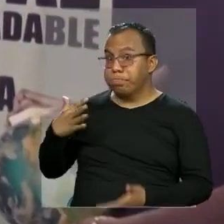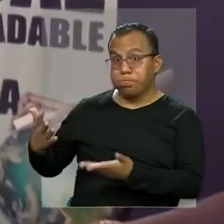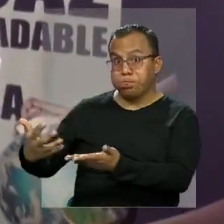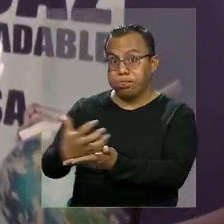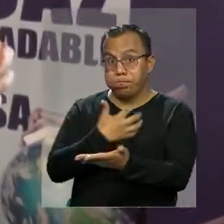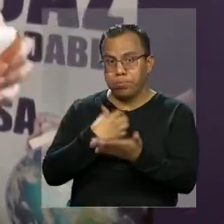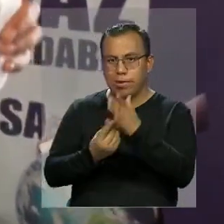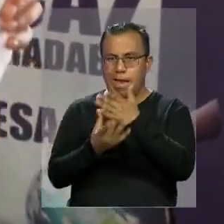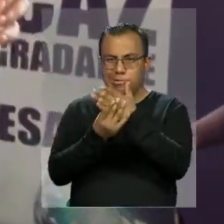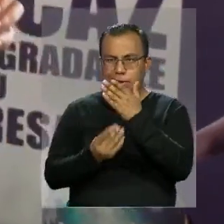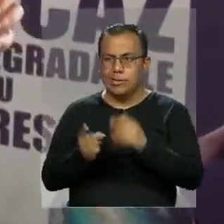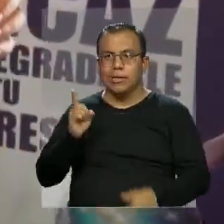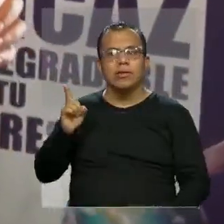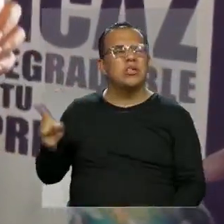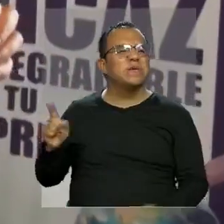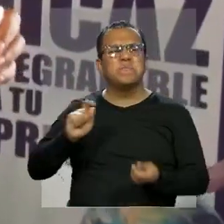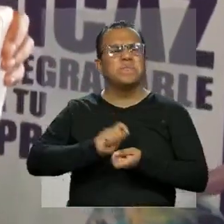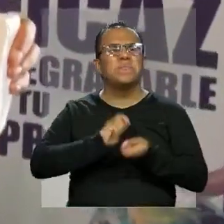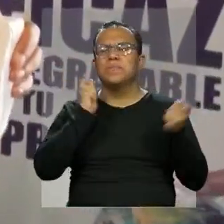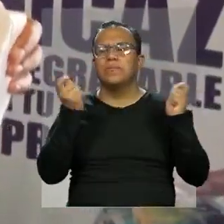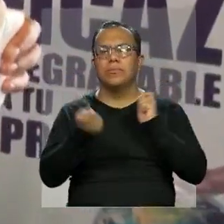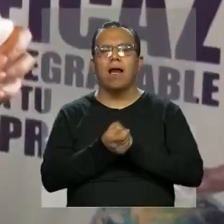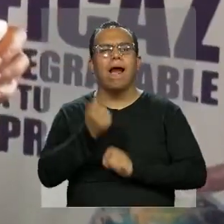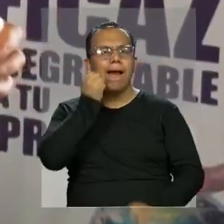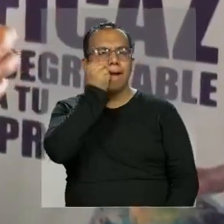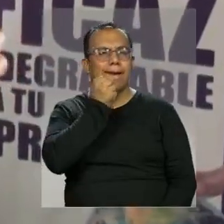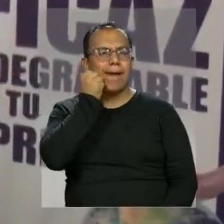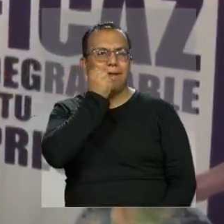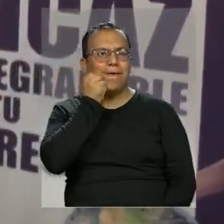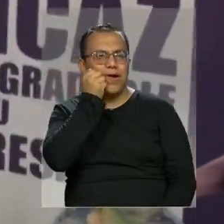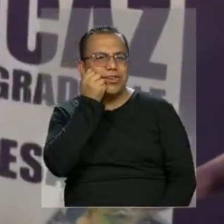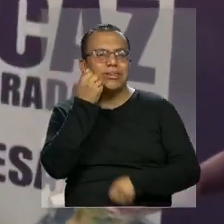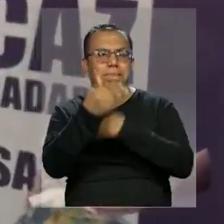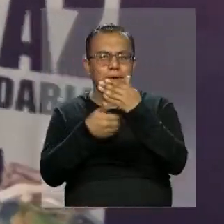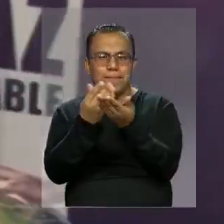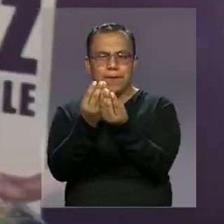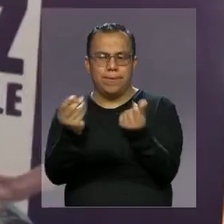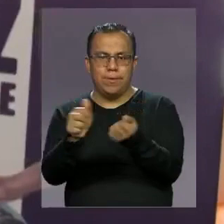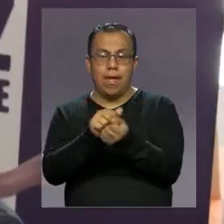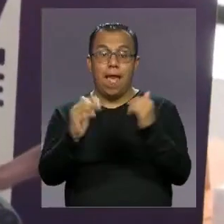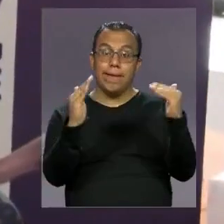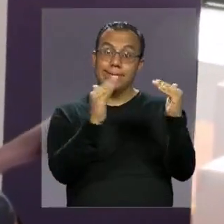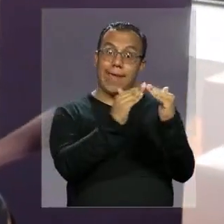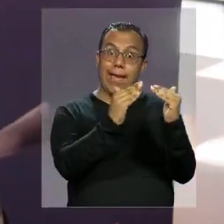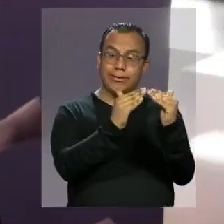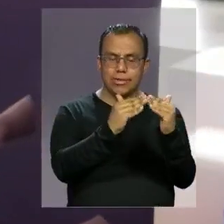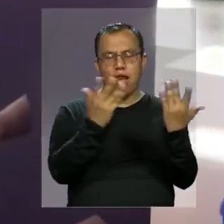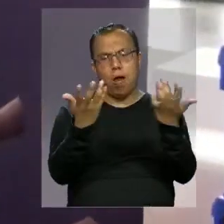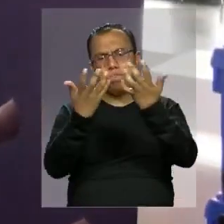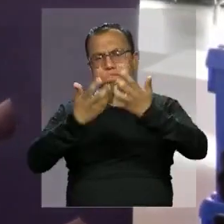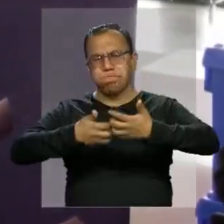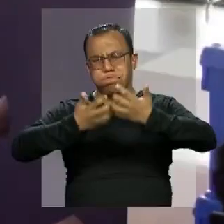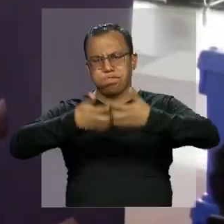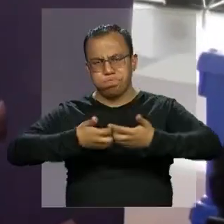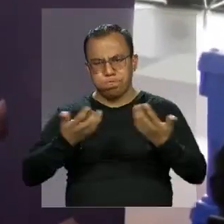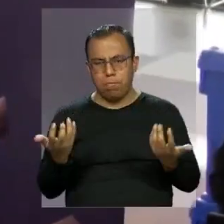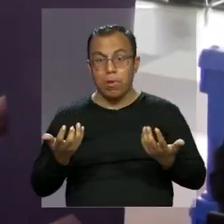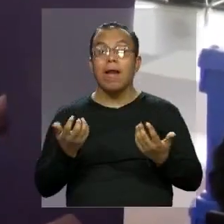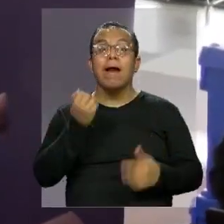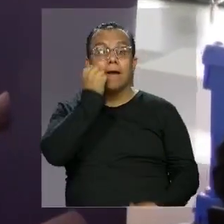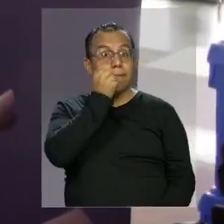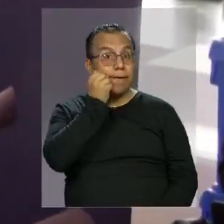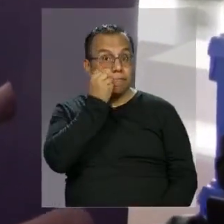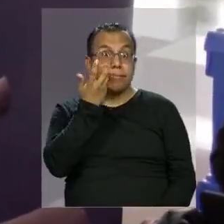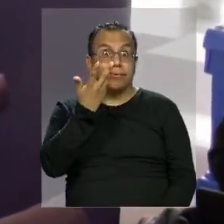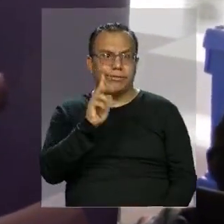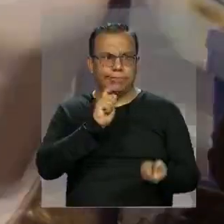ese aceite y lo transformamos en jabones biodegradables para las casas y para las industrias. Estos jabones, ya